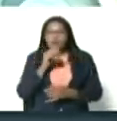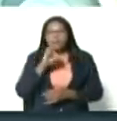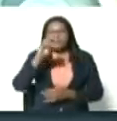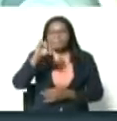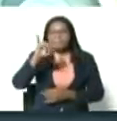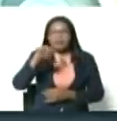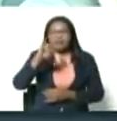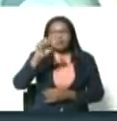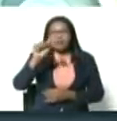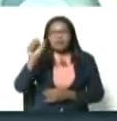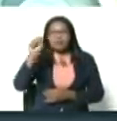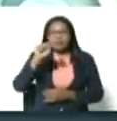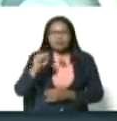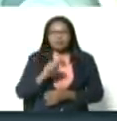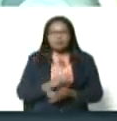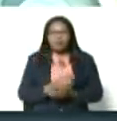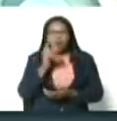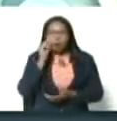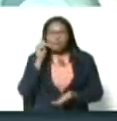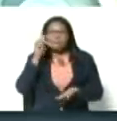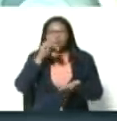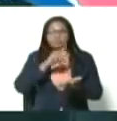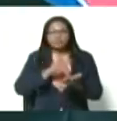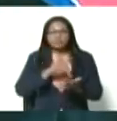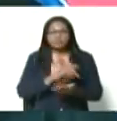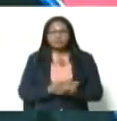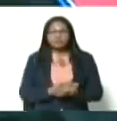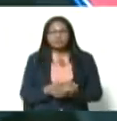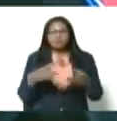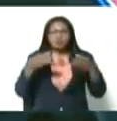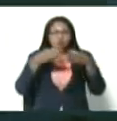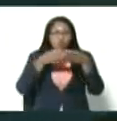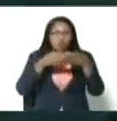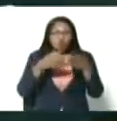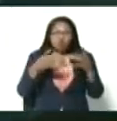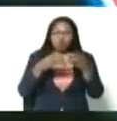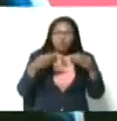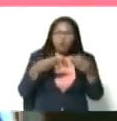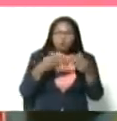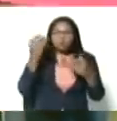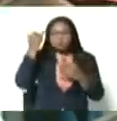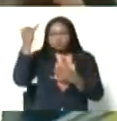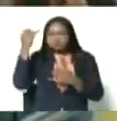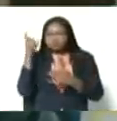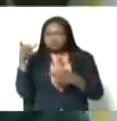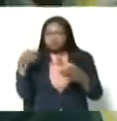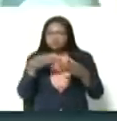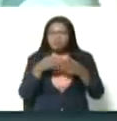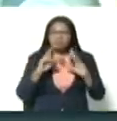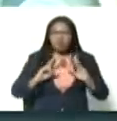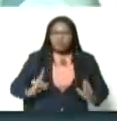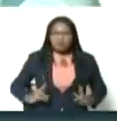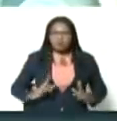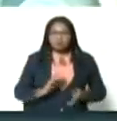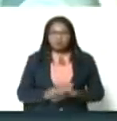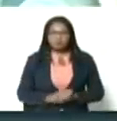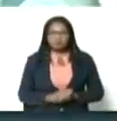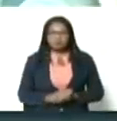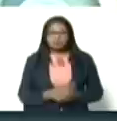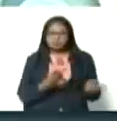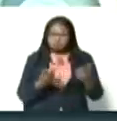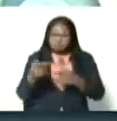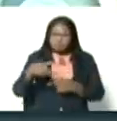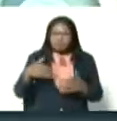Mejías, Miguelón. Están aquí como parte de reuniones con la red de intelectuales de la humanidad. Y los invité